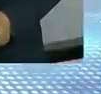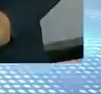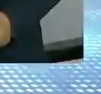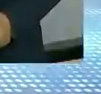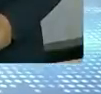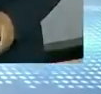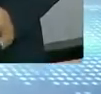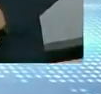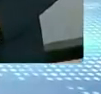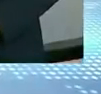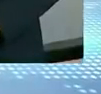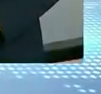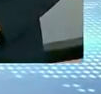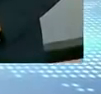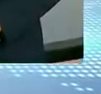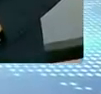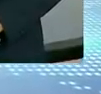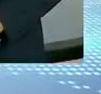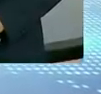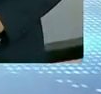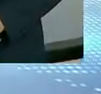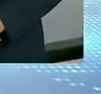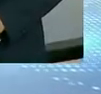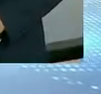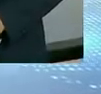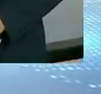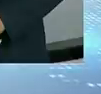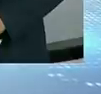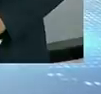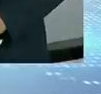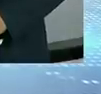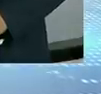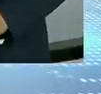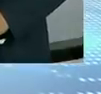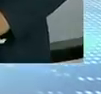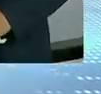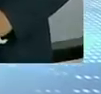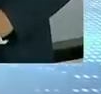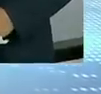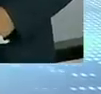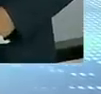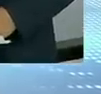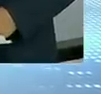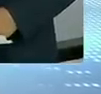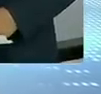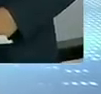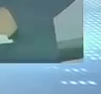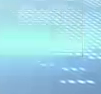Con información deportiva le ponemos fin a esta emisión estelar. Un fuerte abrazo para todos. Una buena noche.